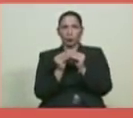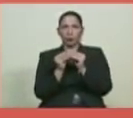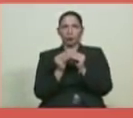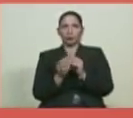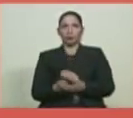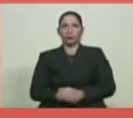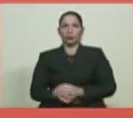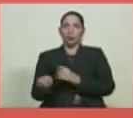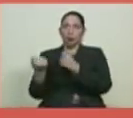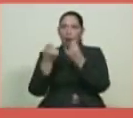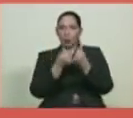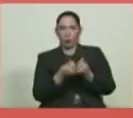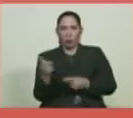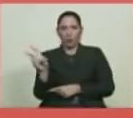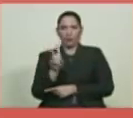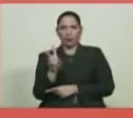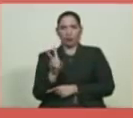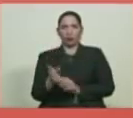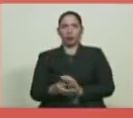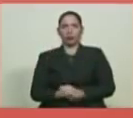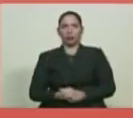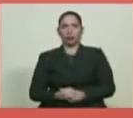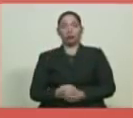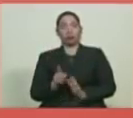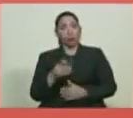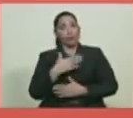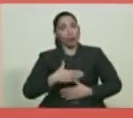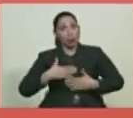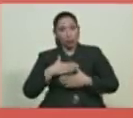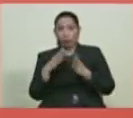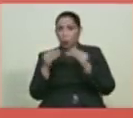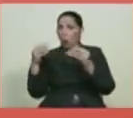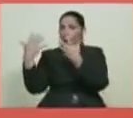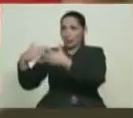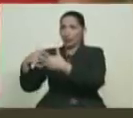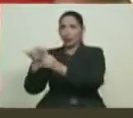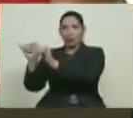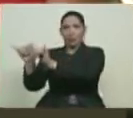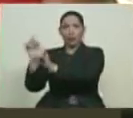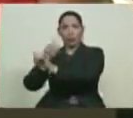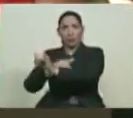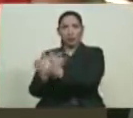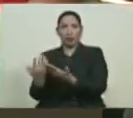redinamización de la economía venezolana. Porque eso le favorece a los empresarios también. Mira,